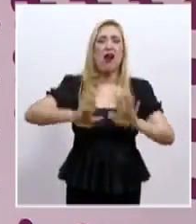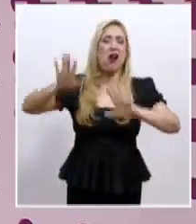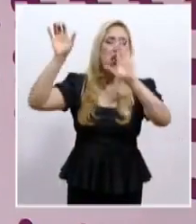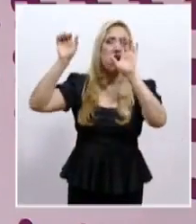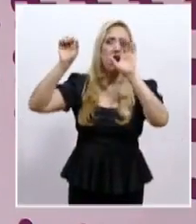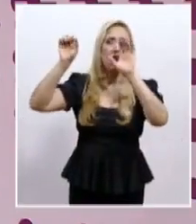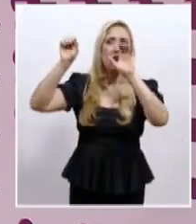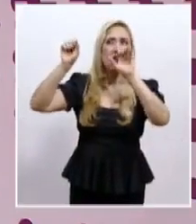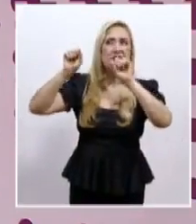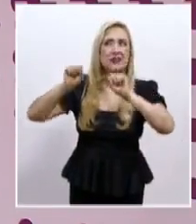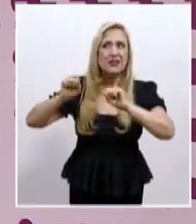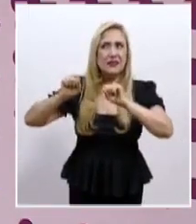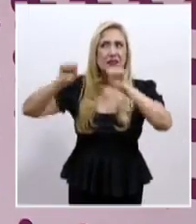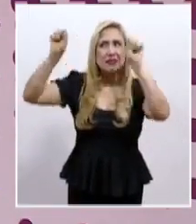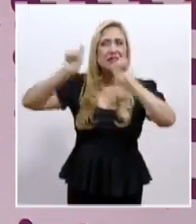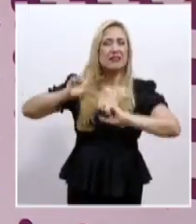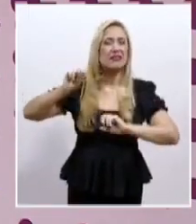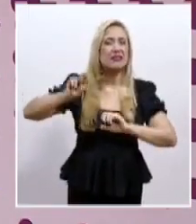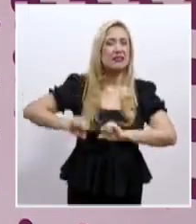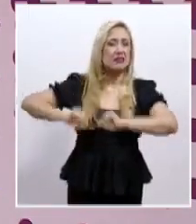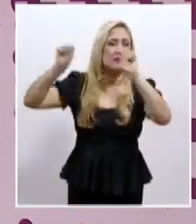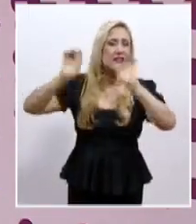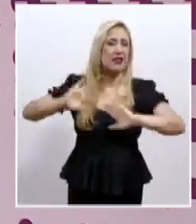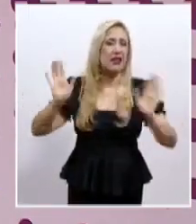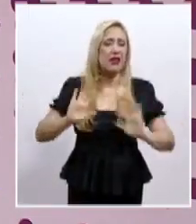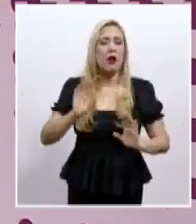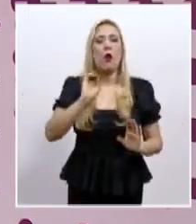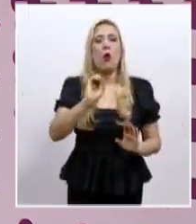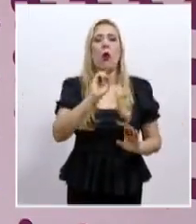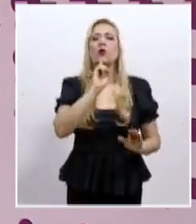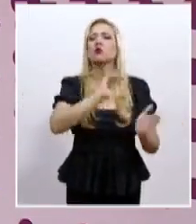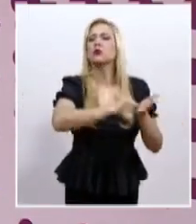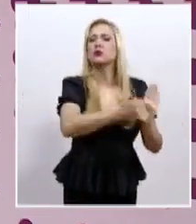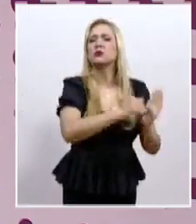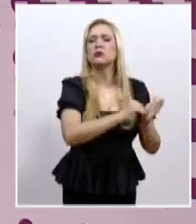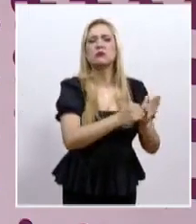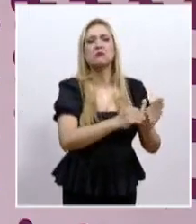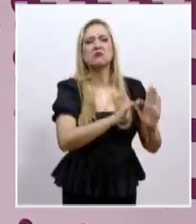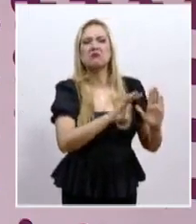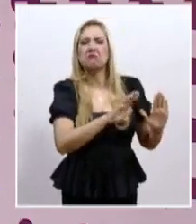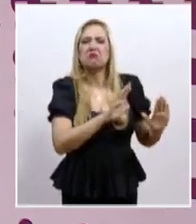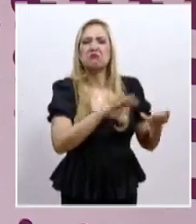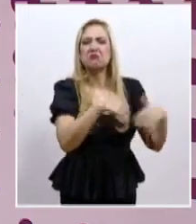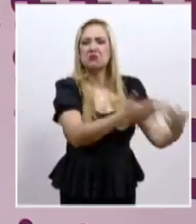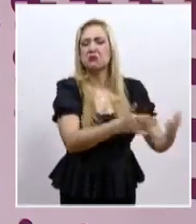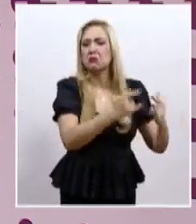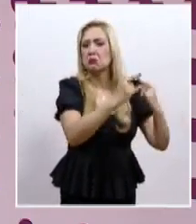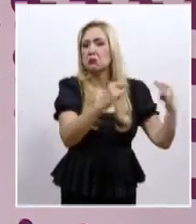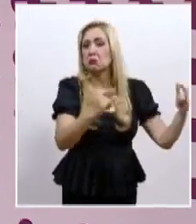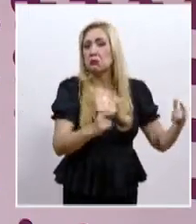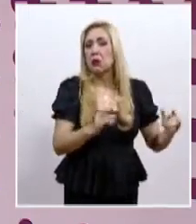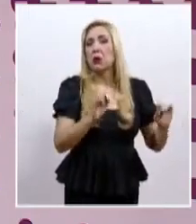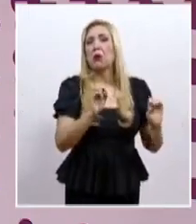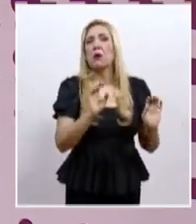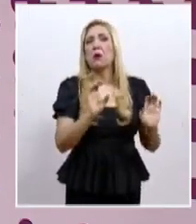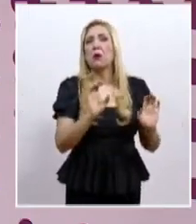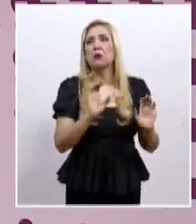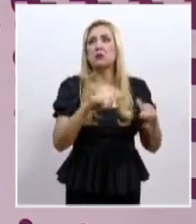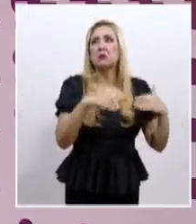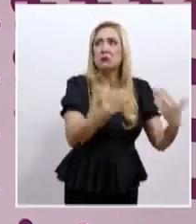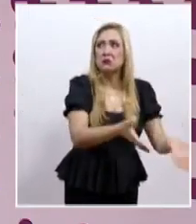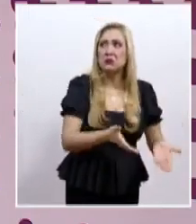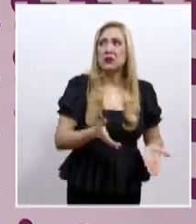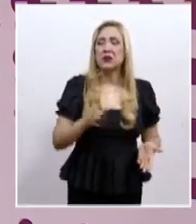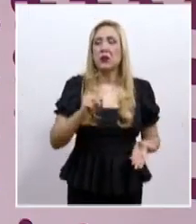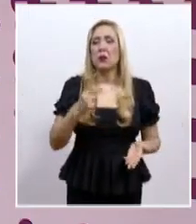manera informal. Entonces, la certeza jurídica, el Estado de Derecho es un ingrediente fundamental y ese